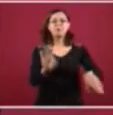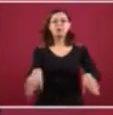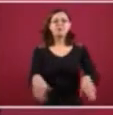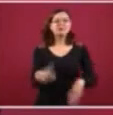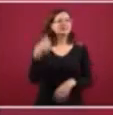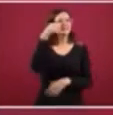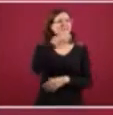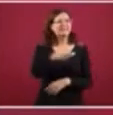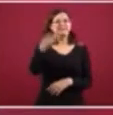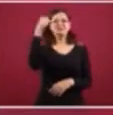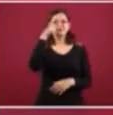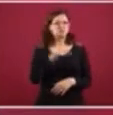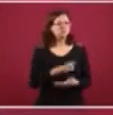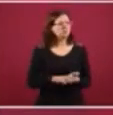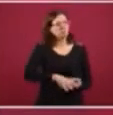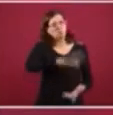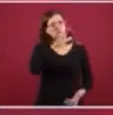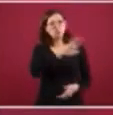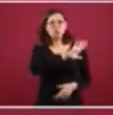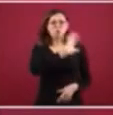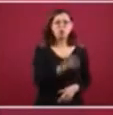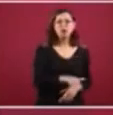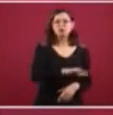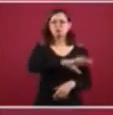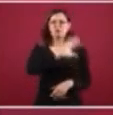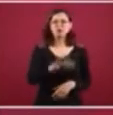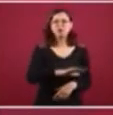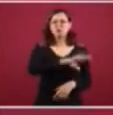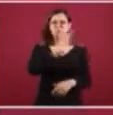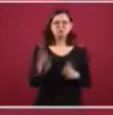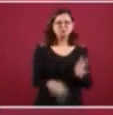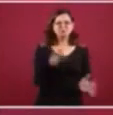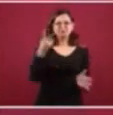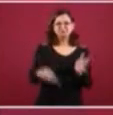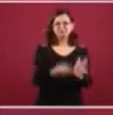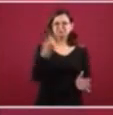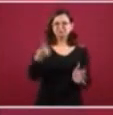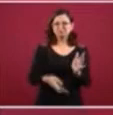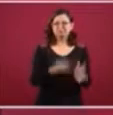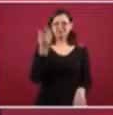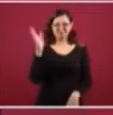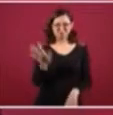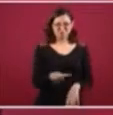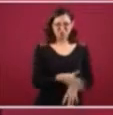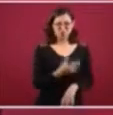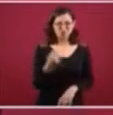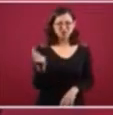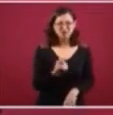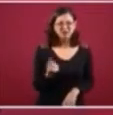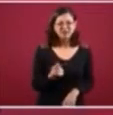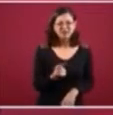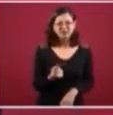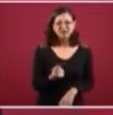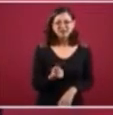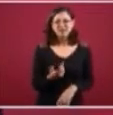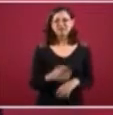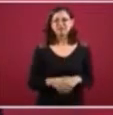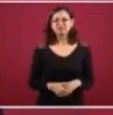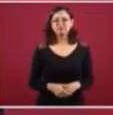Siempre más los muertos en enfrentamientos. ¿Por qué?